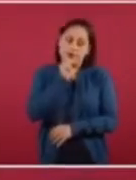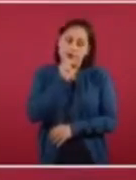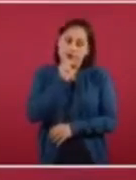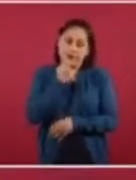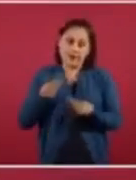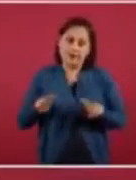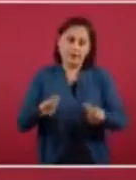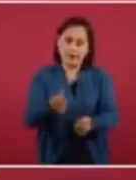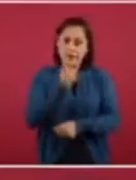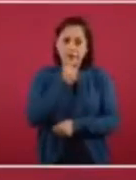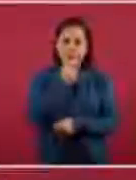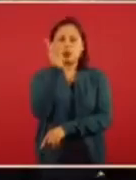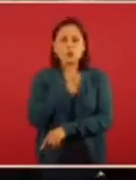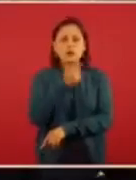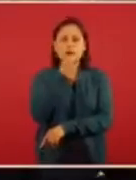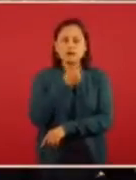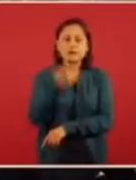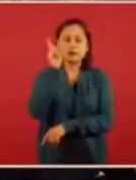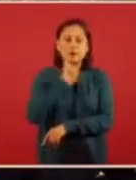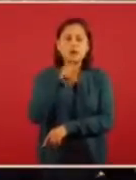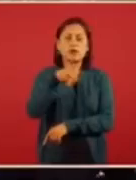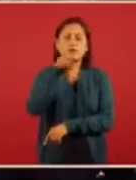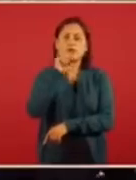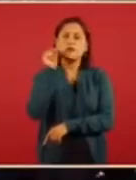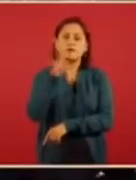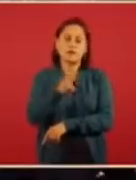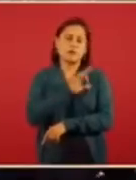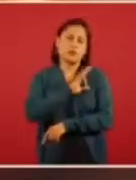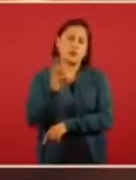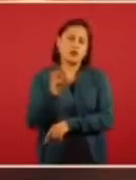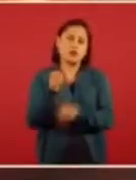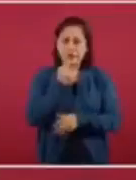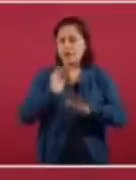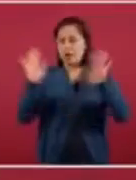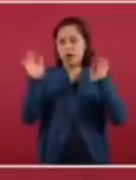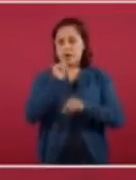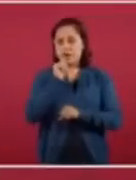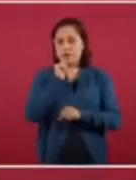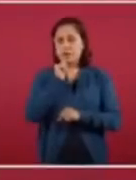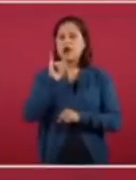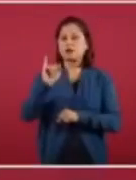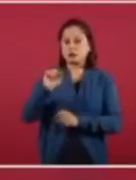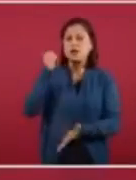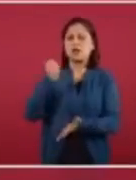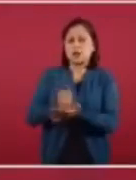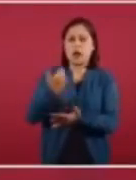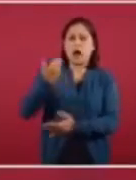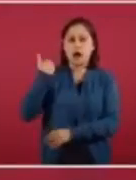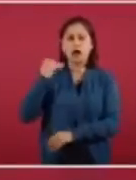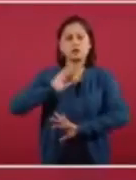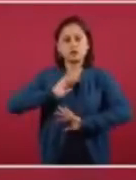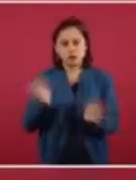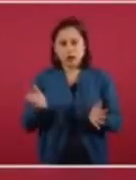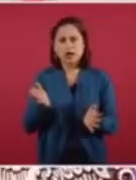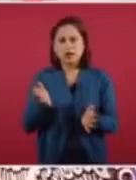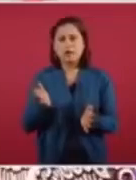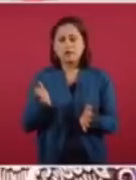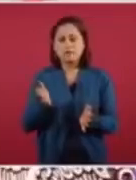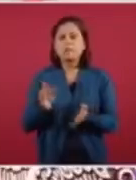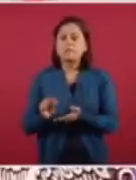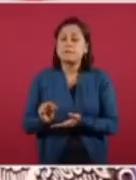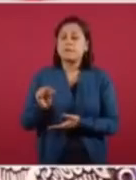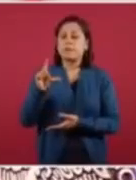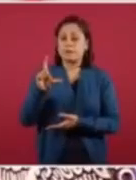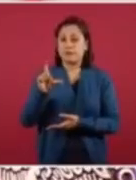decían cuánto se ejerció, no se ha ejercido. ¿Qué presupuesto se destinó, perdón? Para el próximo año. Se aprobó, perdón. Se aprobó, ya se aprobó y está ya con un